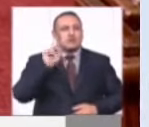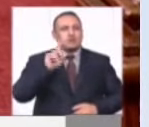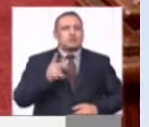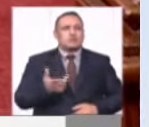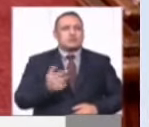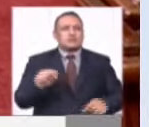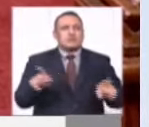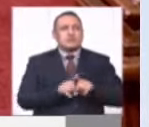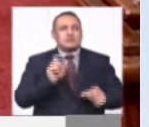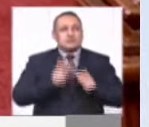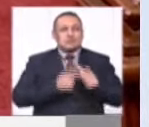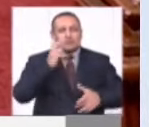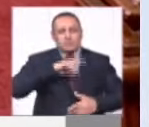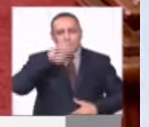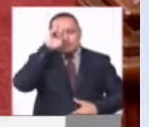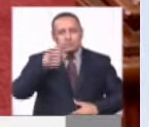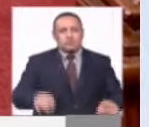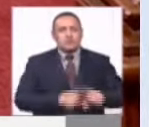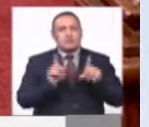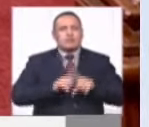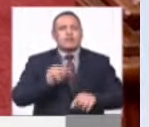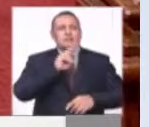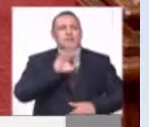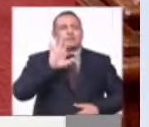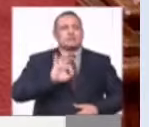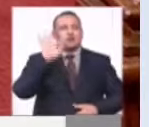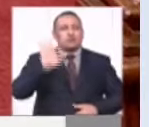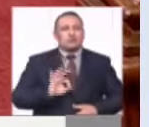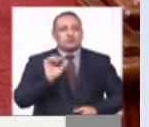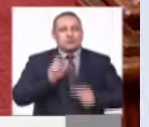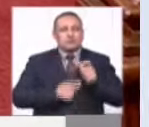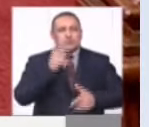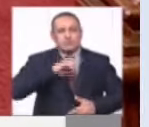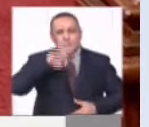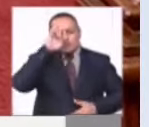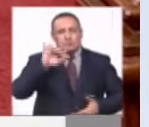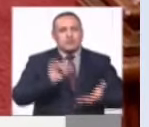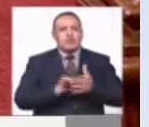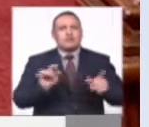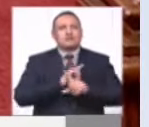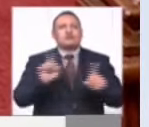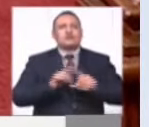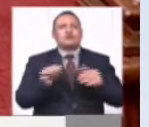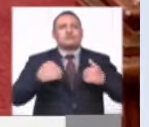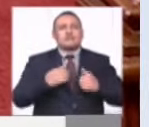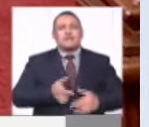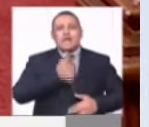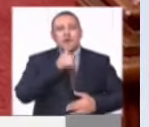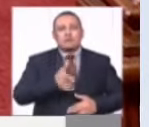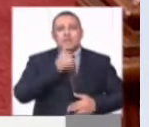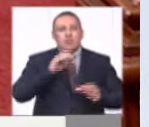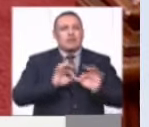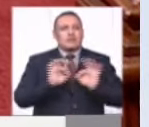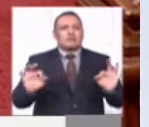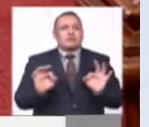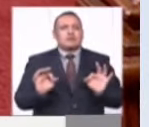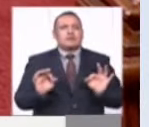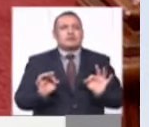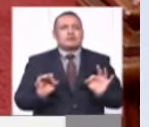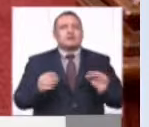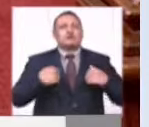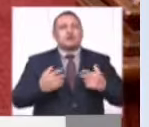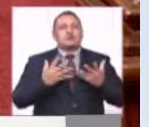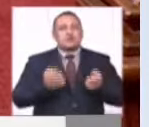millones de peruanos, el 25% de peruanos que no tiene agua ni alcantarillado,